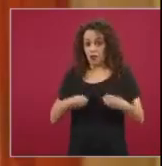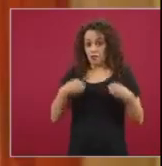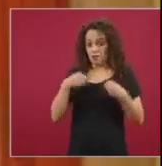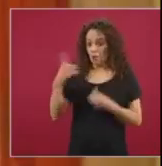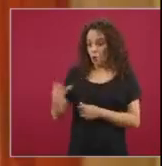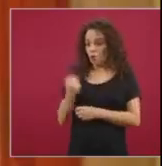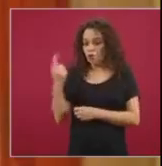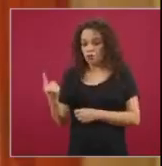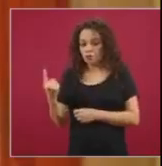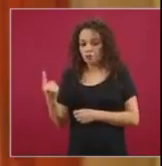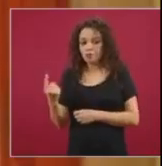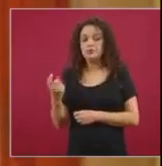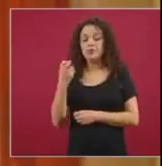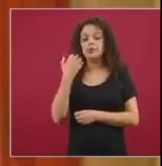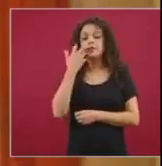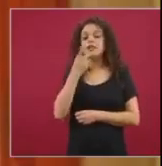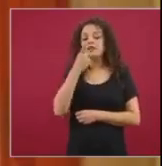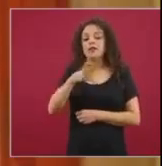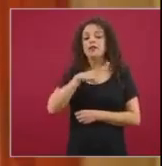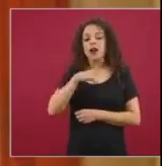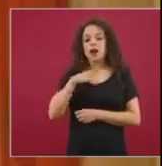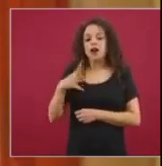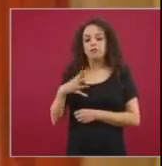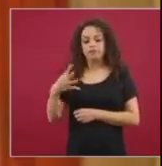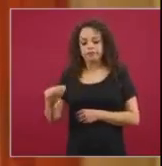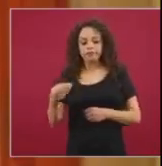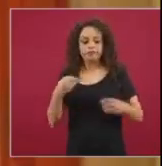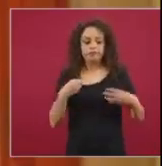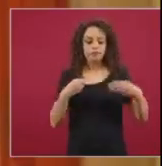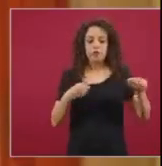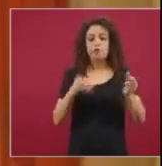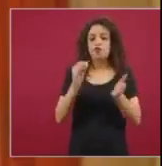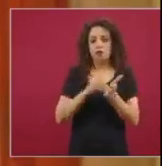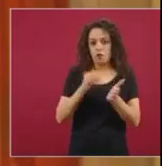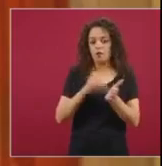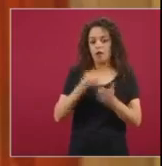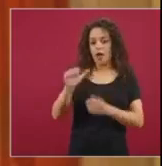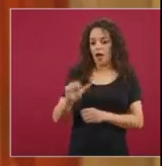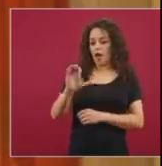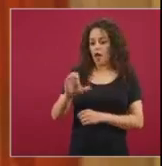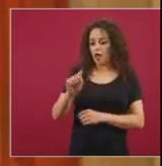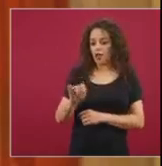habla de que ahí hay una transmisión activa y que no hemos llegado a hacer, ni la